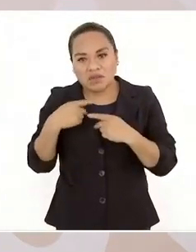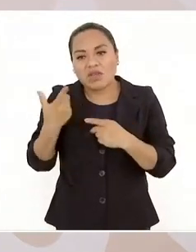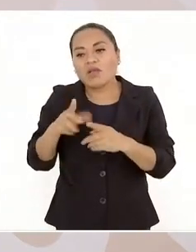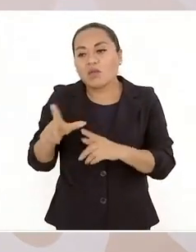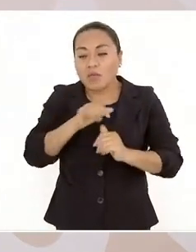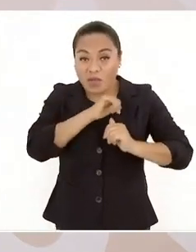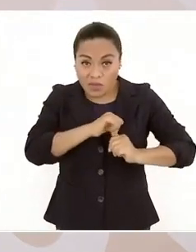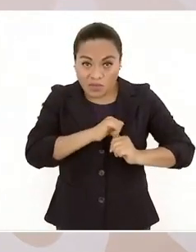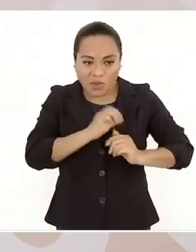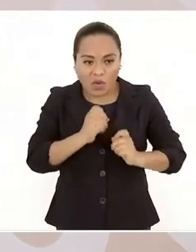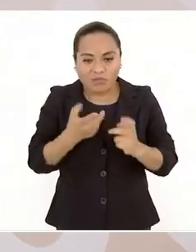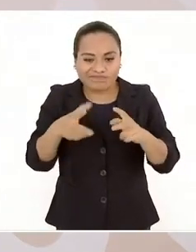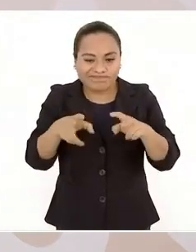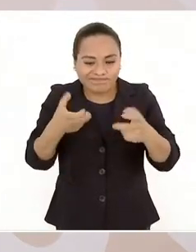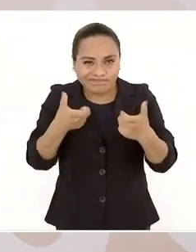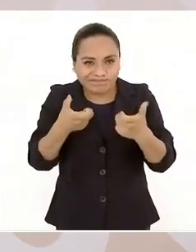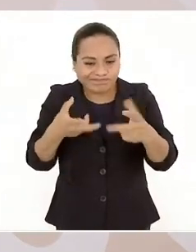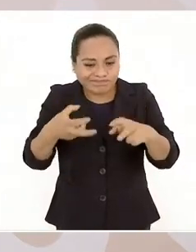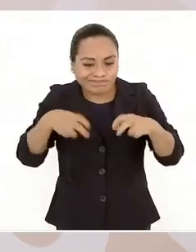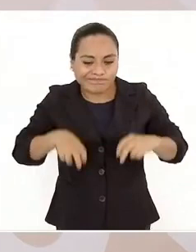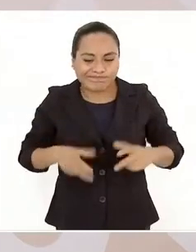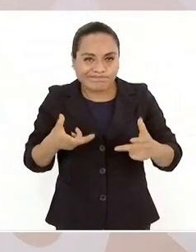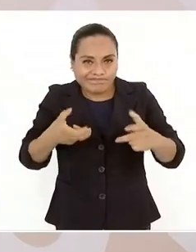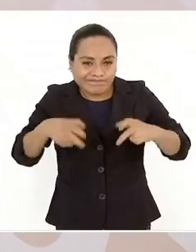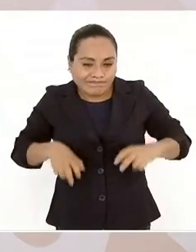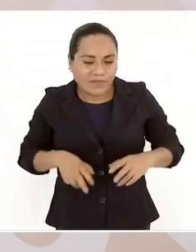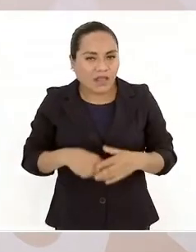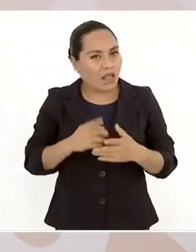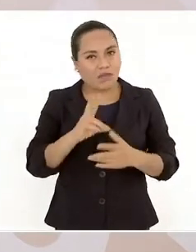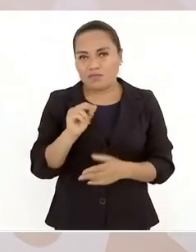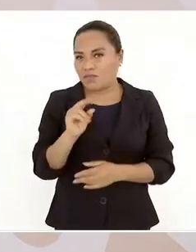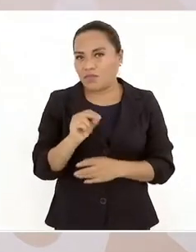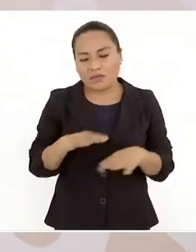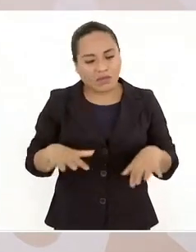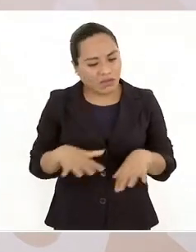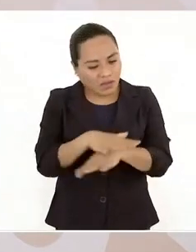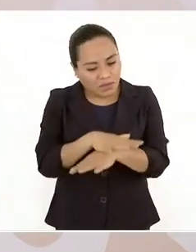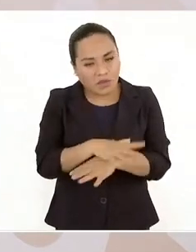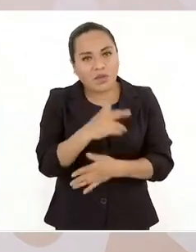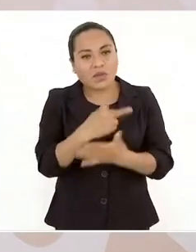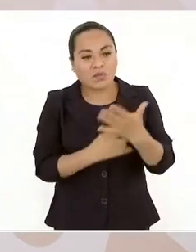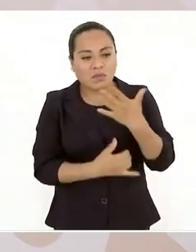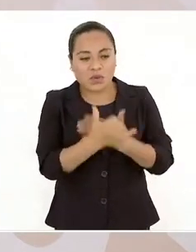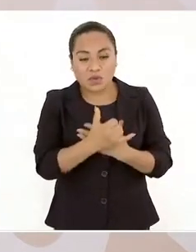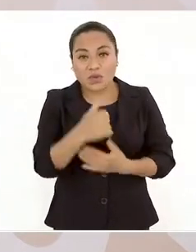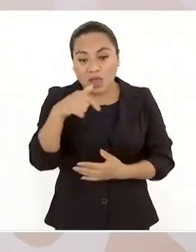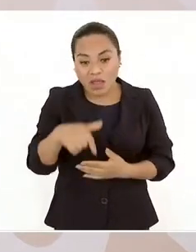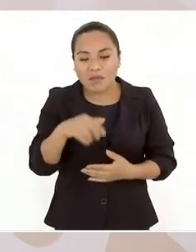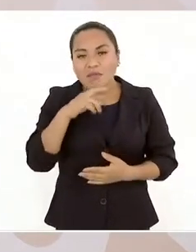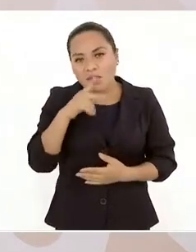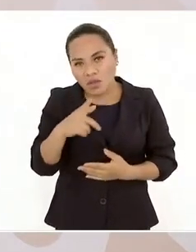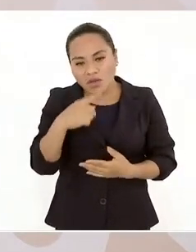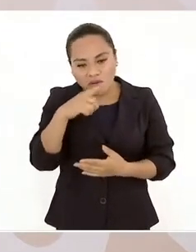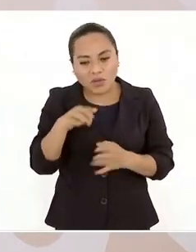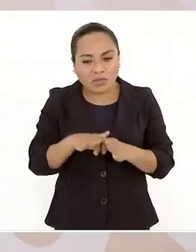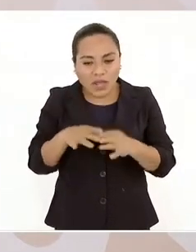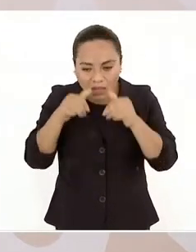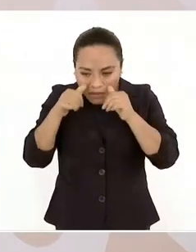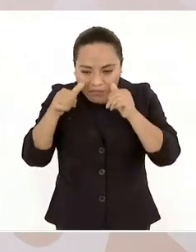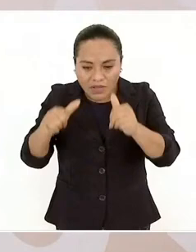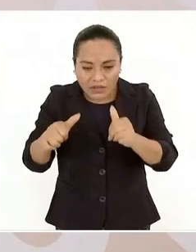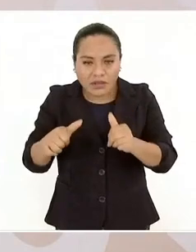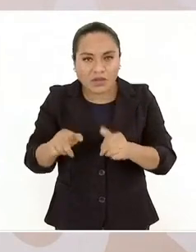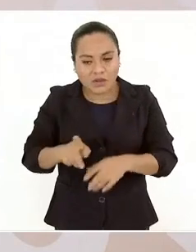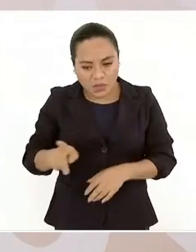para robar mucho dinero, ahora estos proyectos tienen como en el centro el beneficio de las